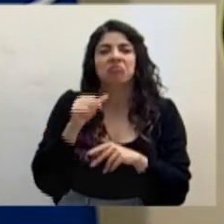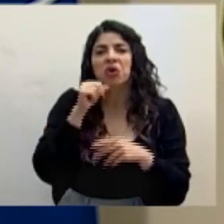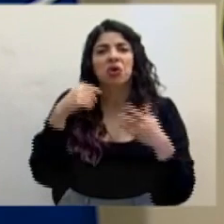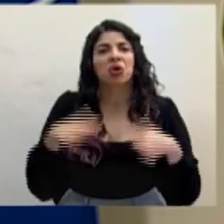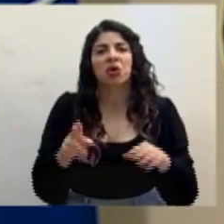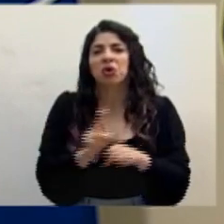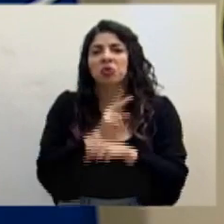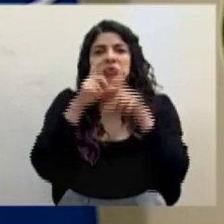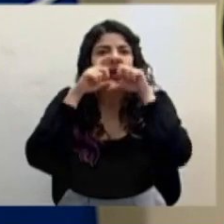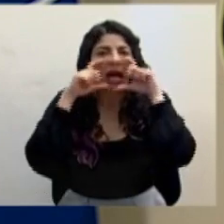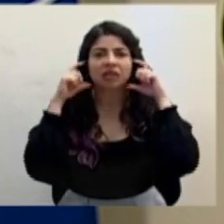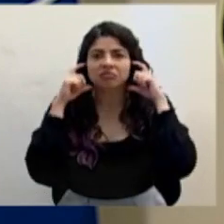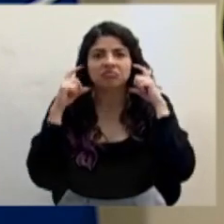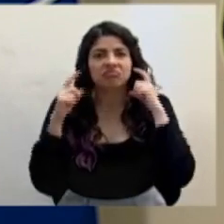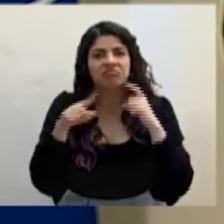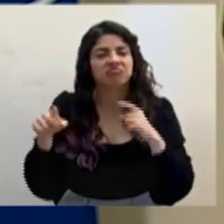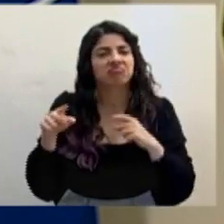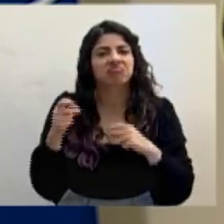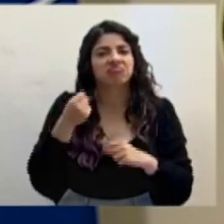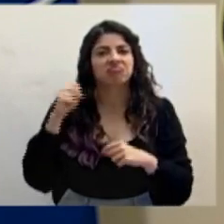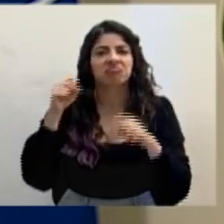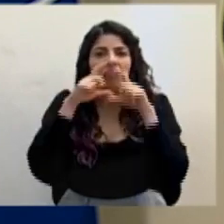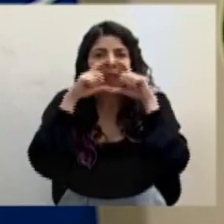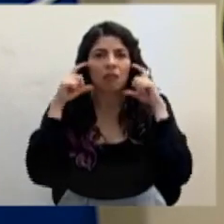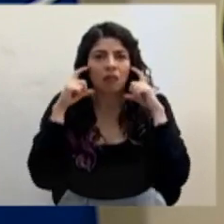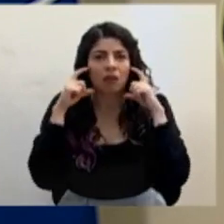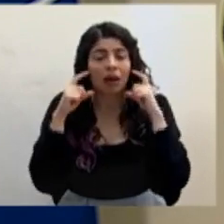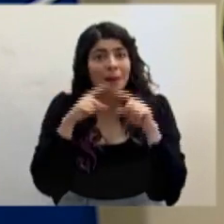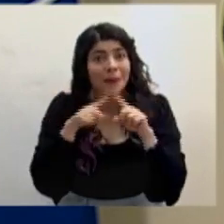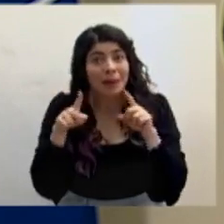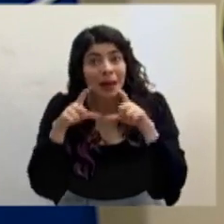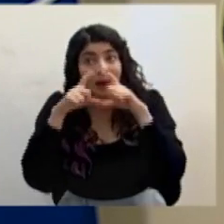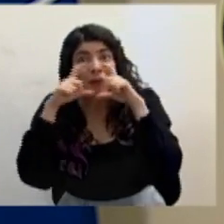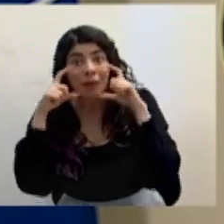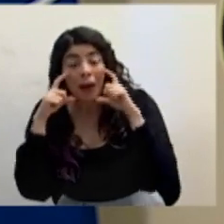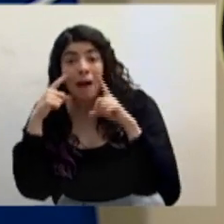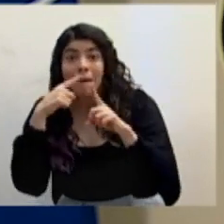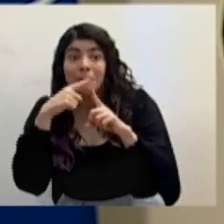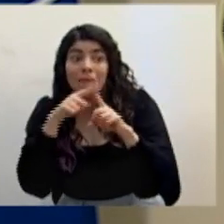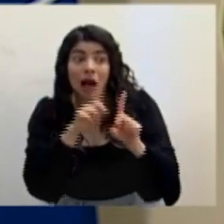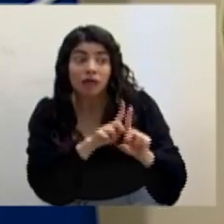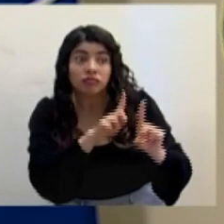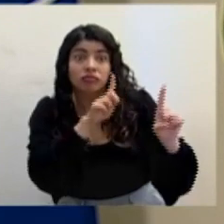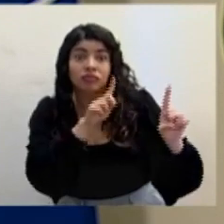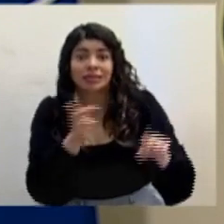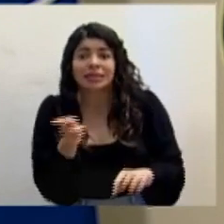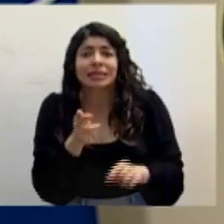mascarilla, y la mascarilla realmente es, junto con el lavado y el distanciamiento, las armas